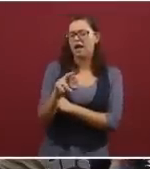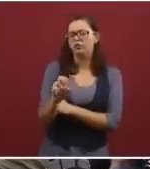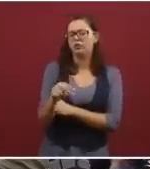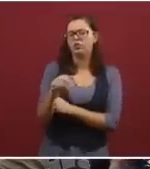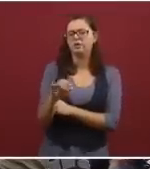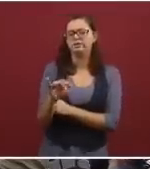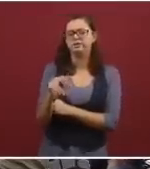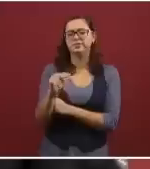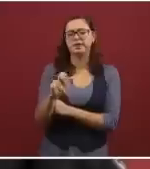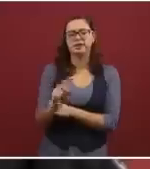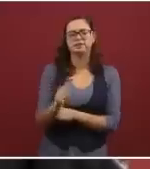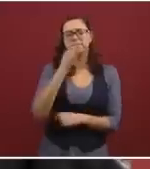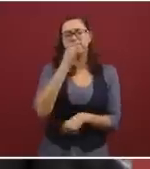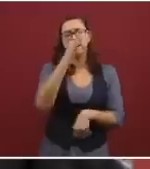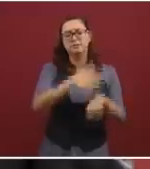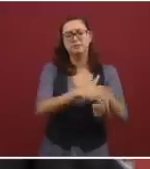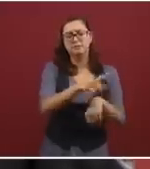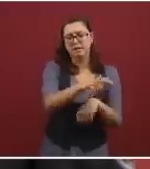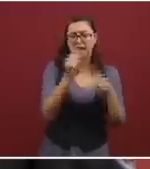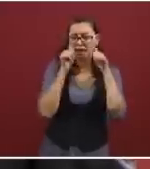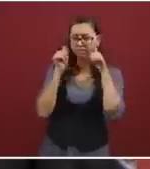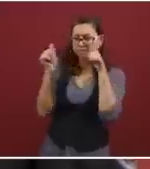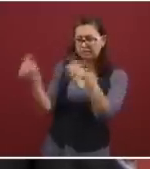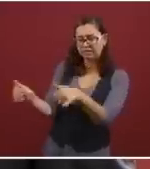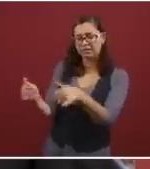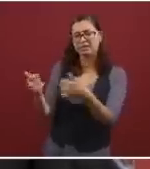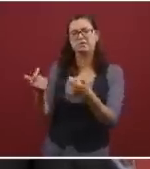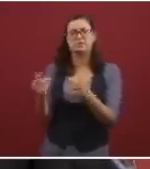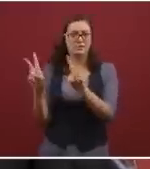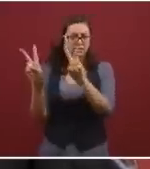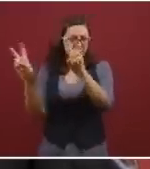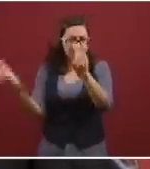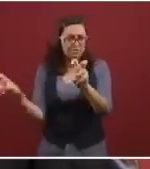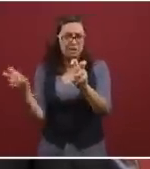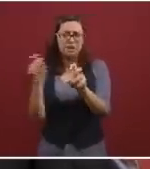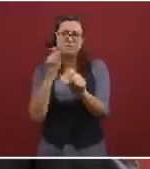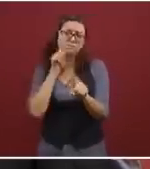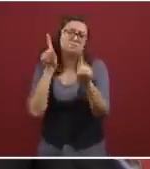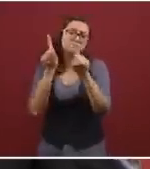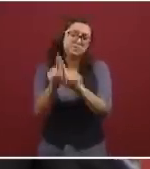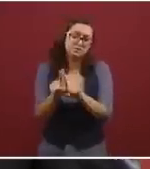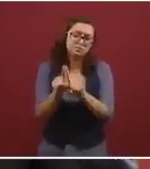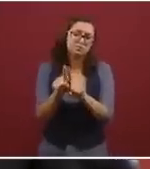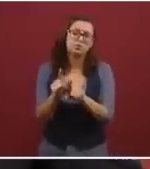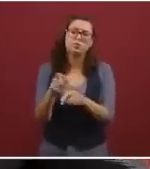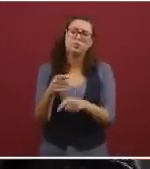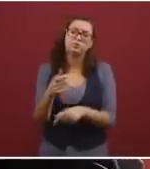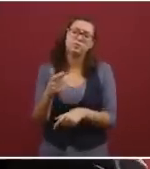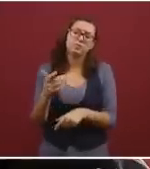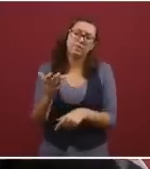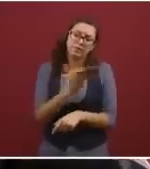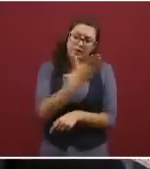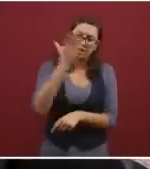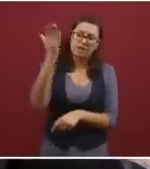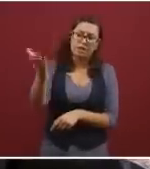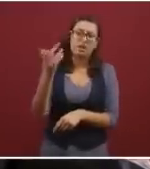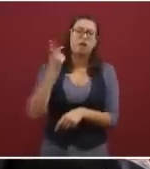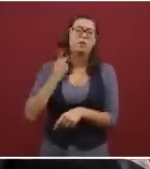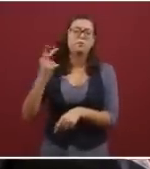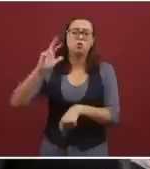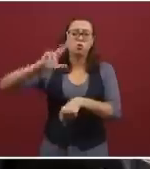también para hacerle una petición respetuosa al